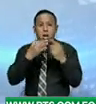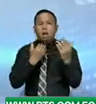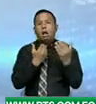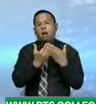Morales